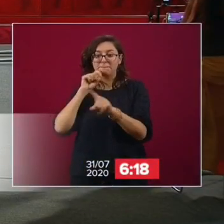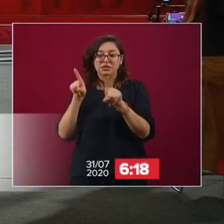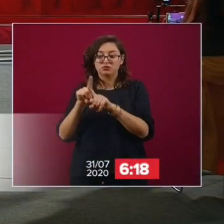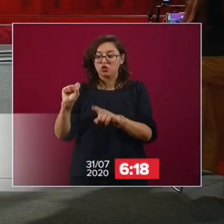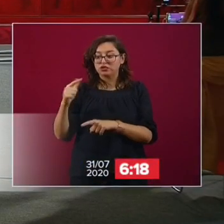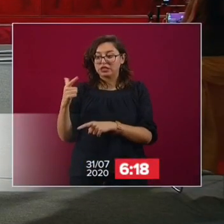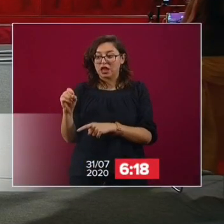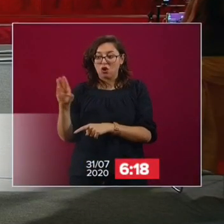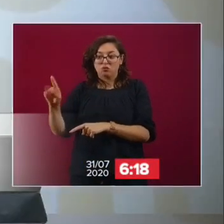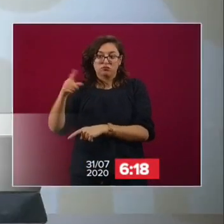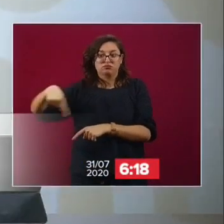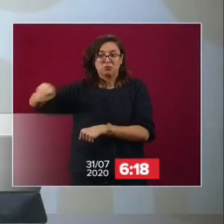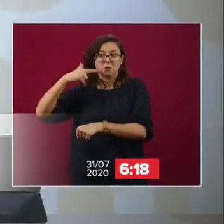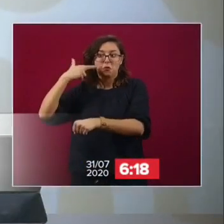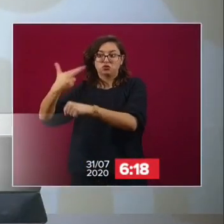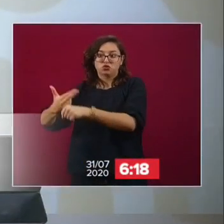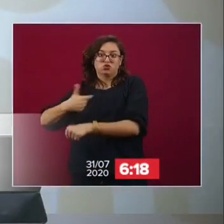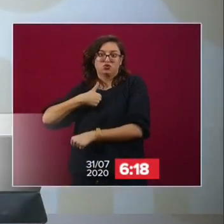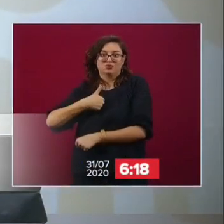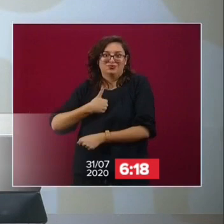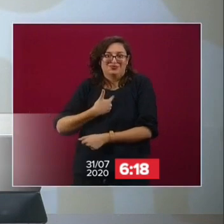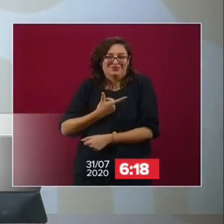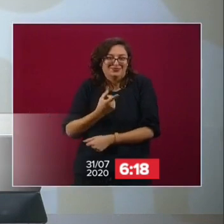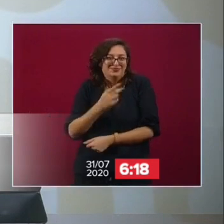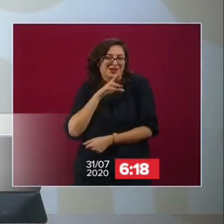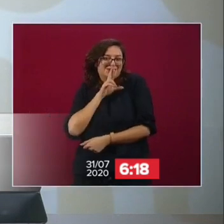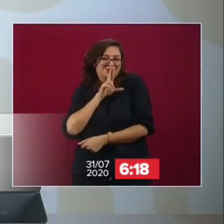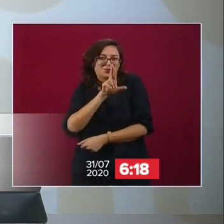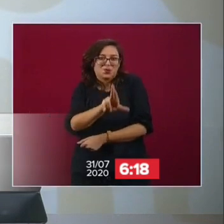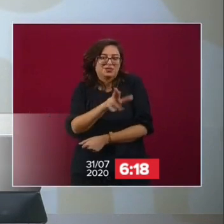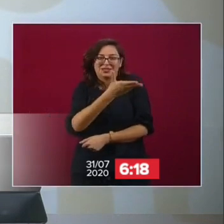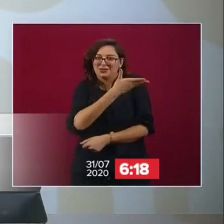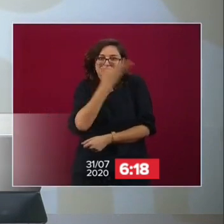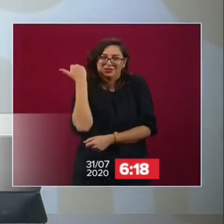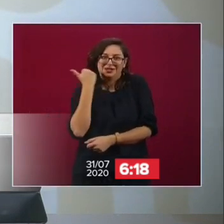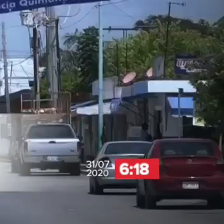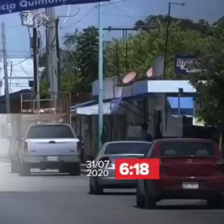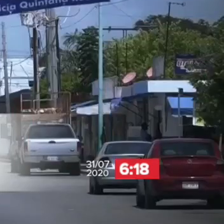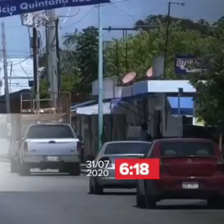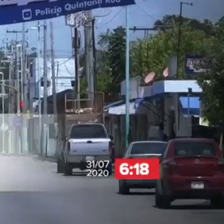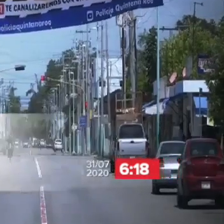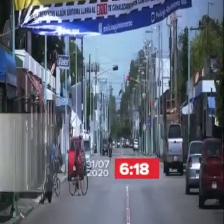parece que él también debe de ser penalizado pues bueno por inepto no